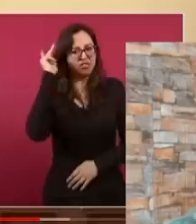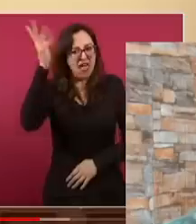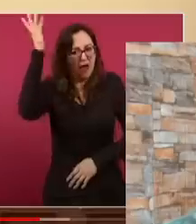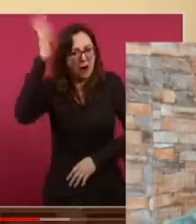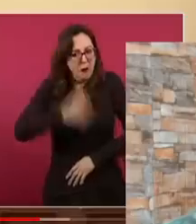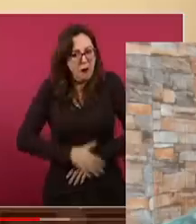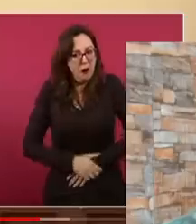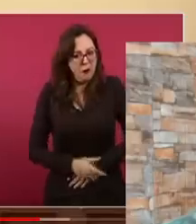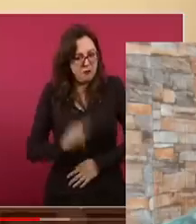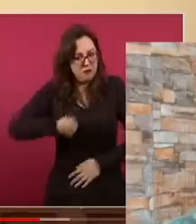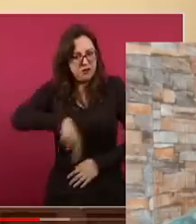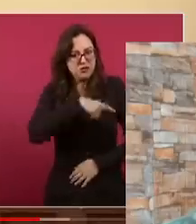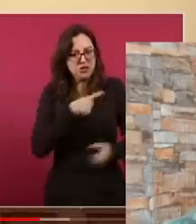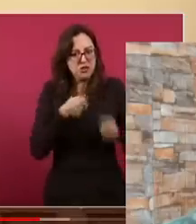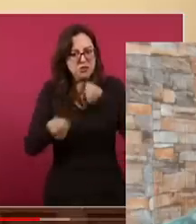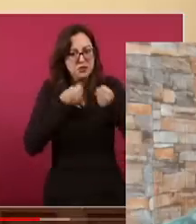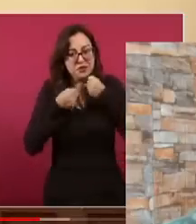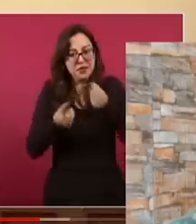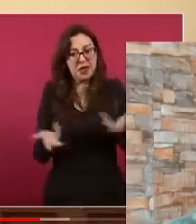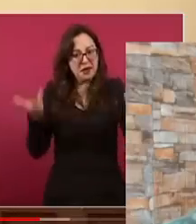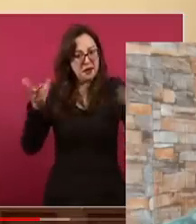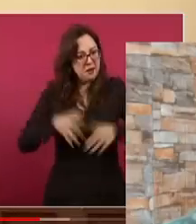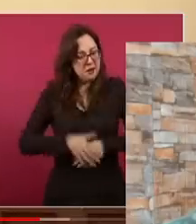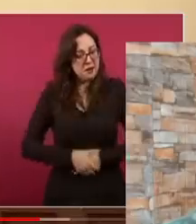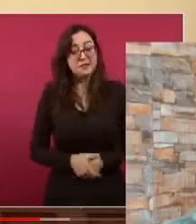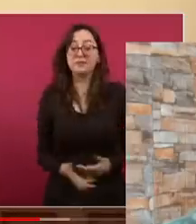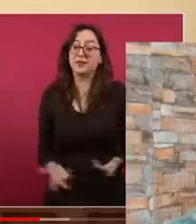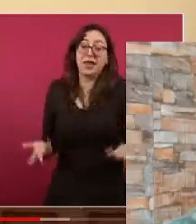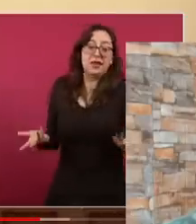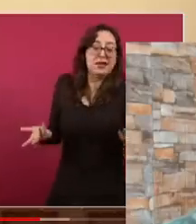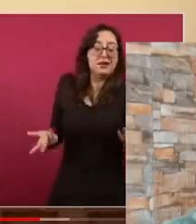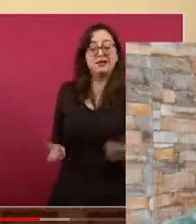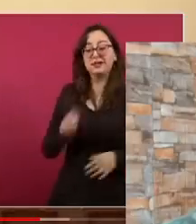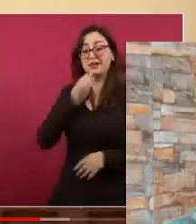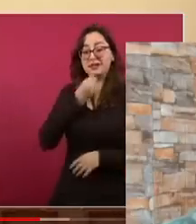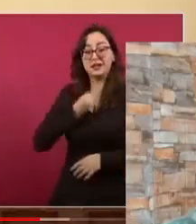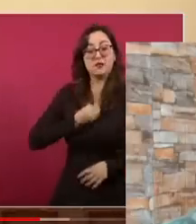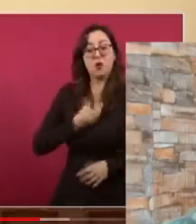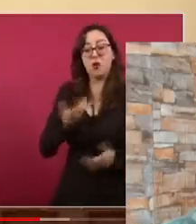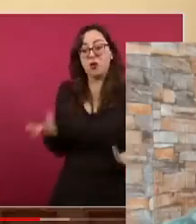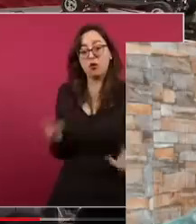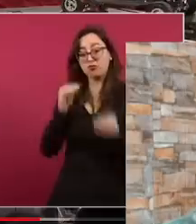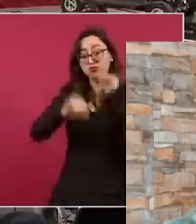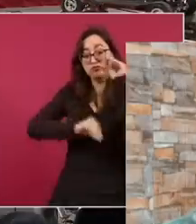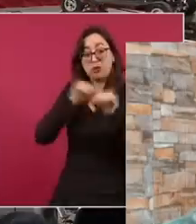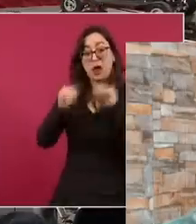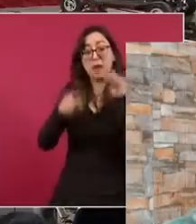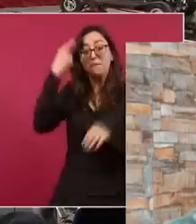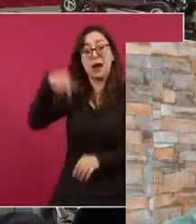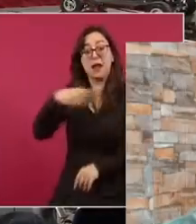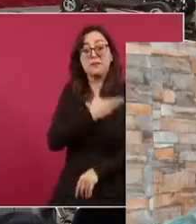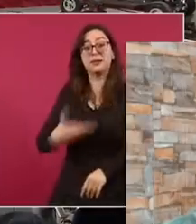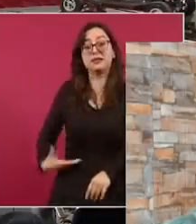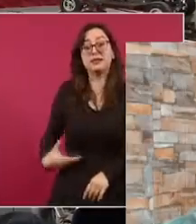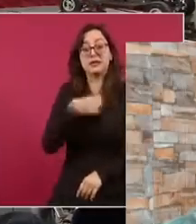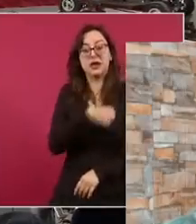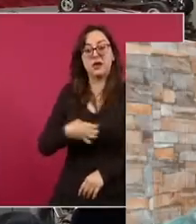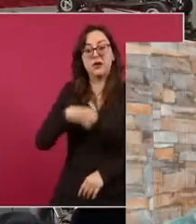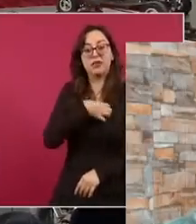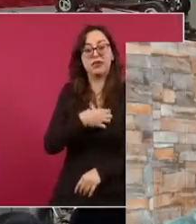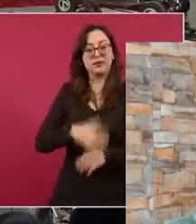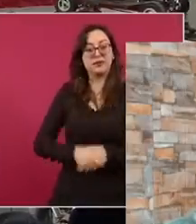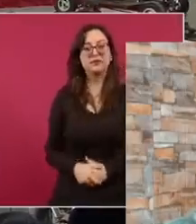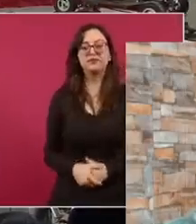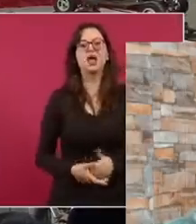reporteros? Bueno, pues no sabe, pero él tiene que dar bien con el presidente, ¿no? Y entonces reproduce eso. ¿Y por qué no